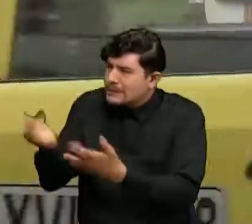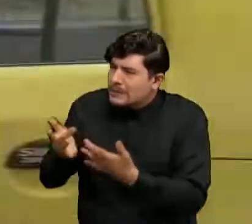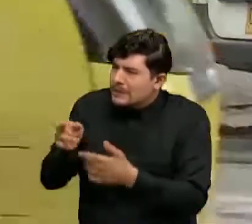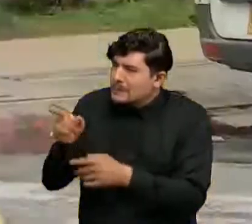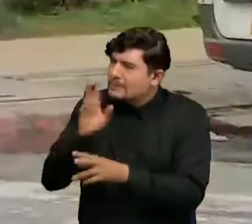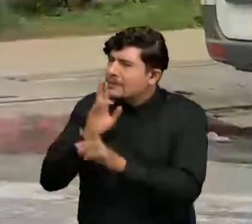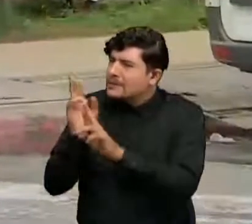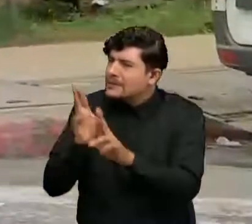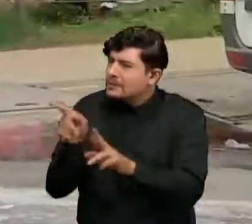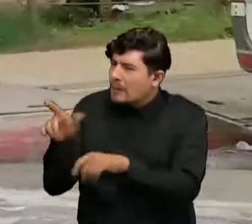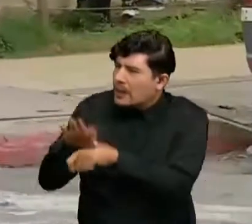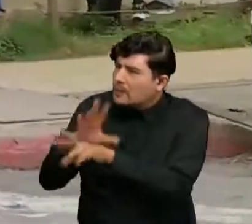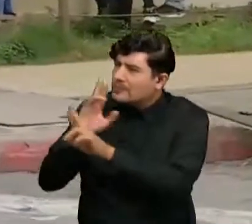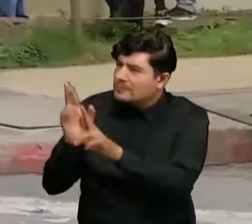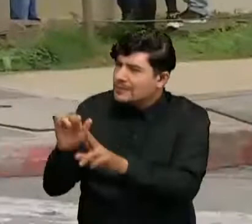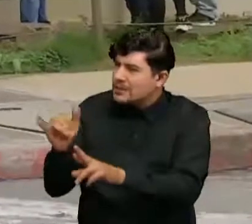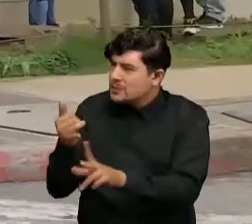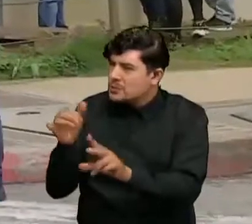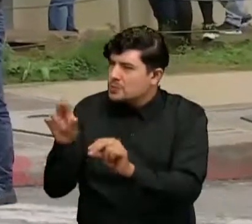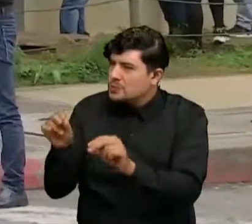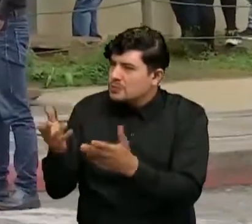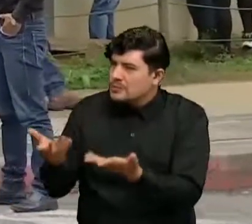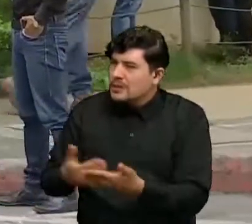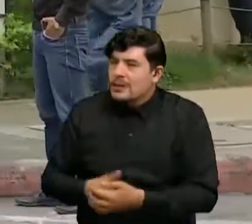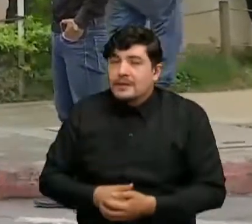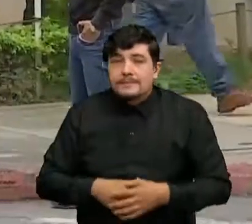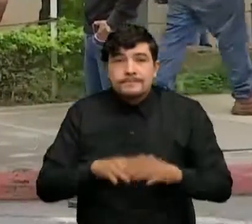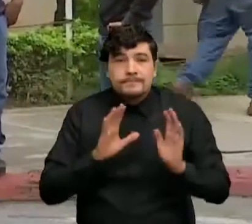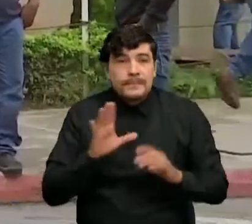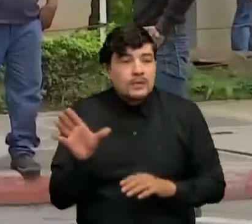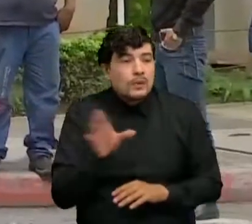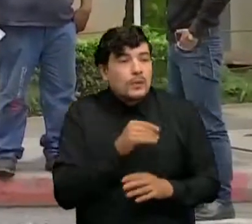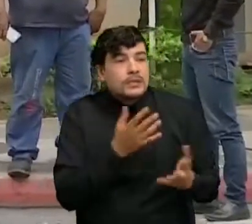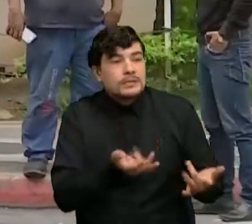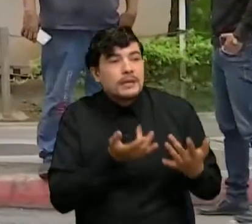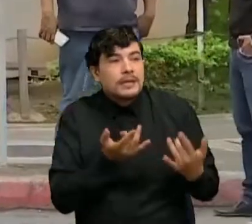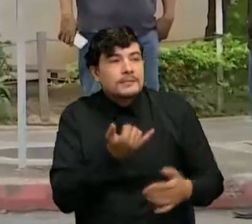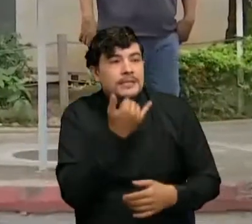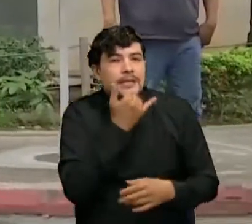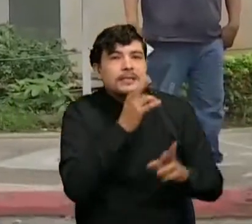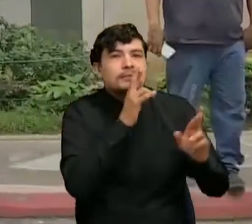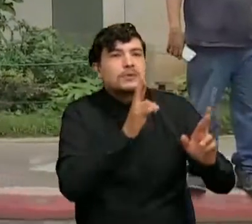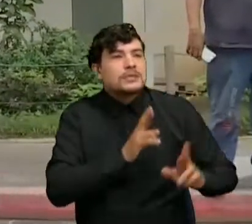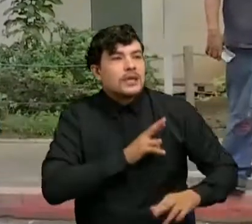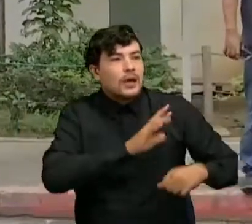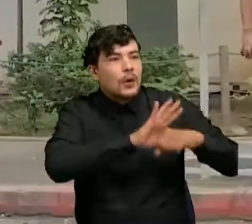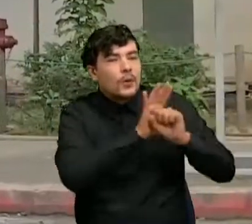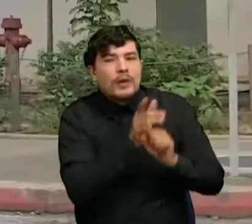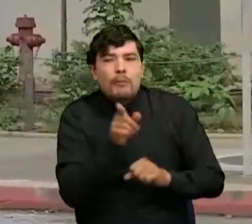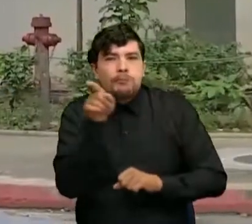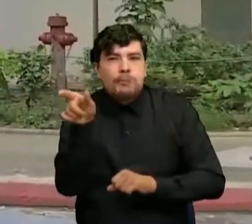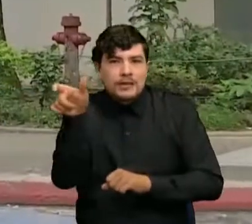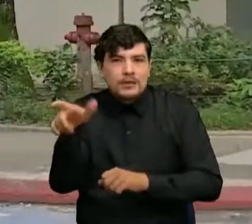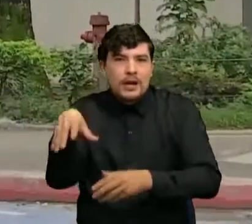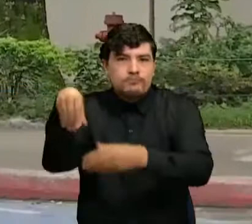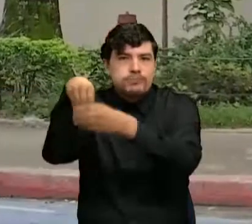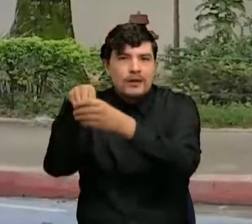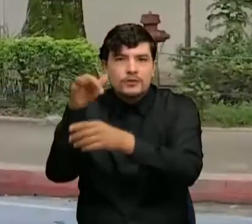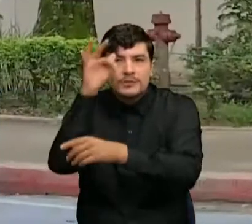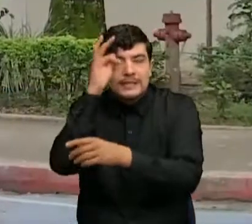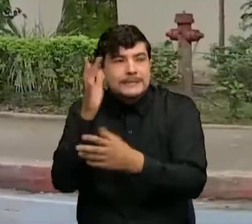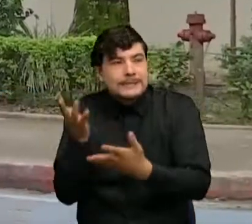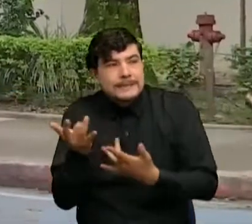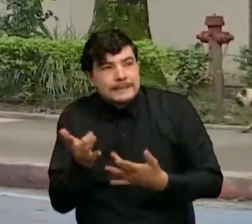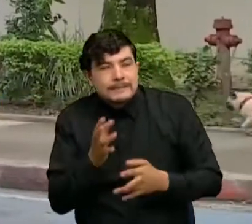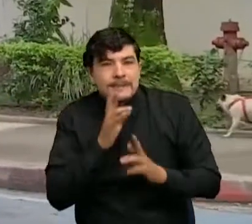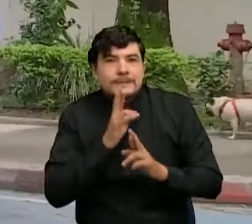dicho? Todos estamos en espera sobre lo del COVID y pues tener paciencia.